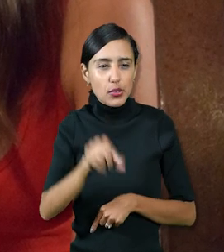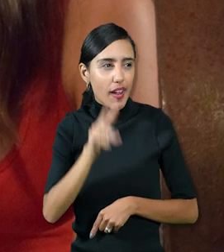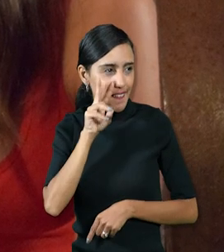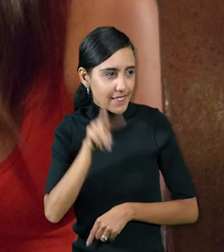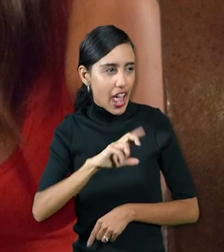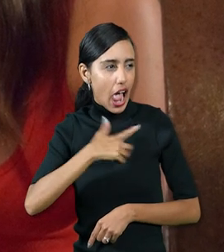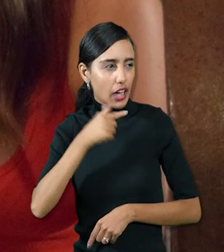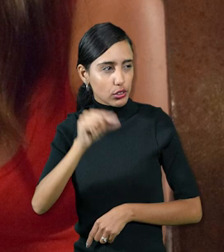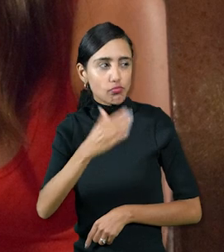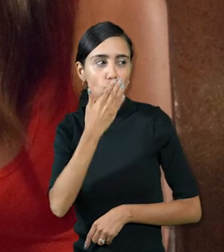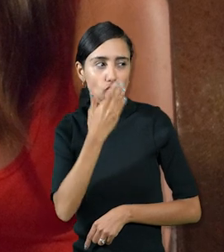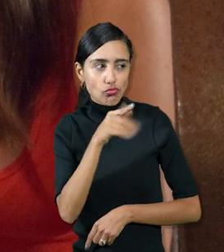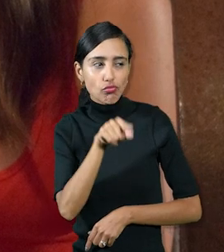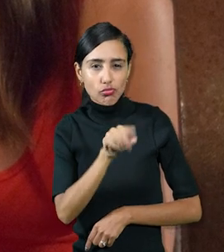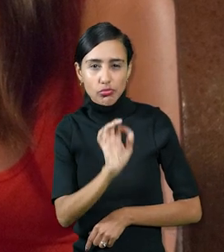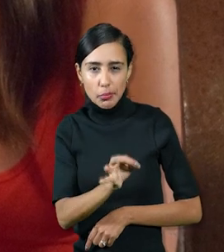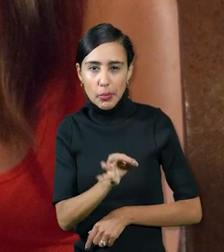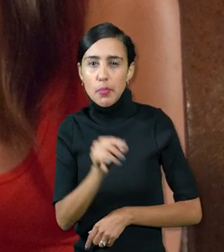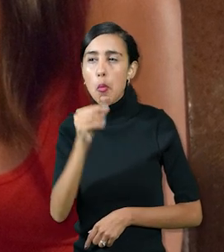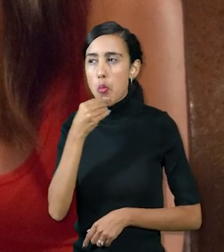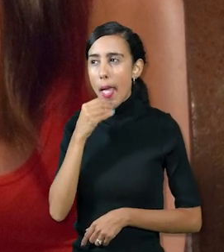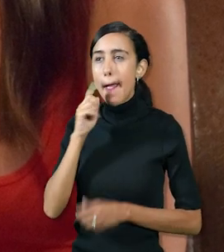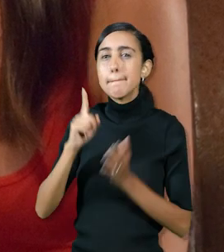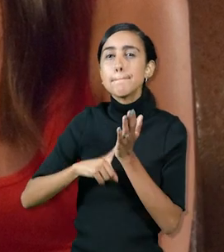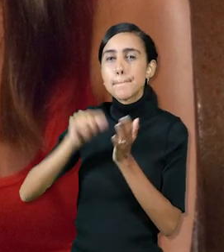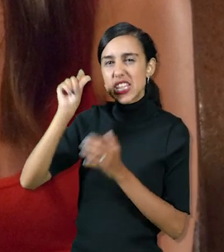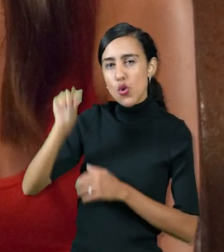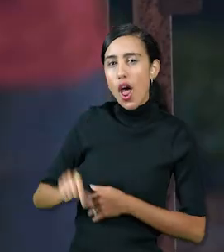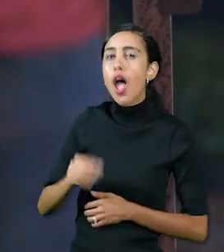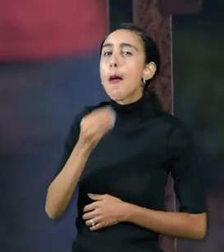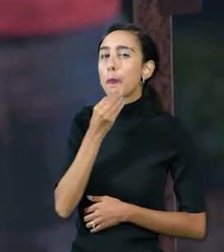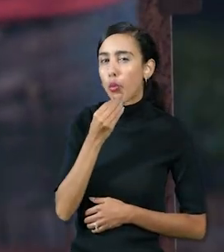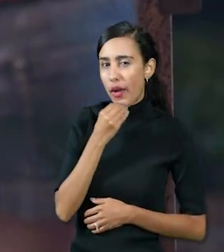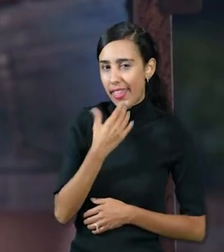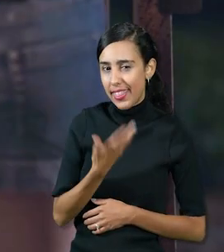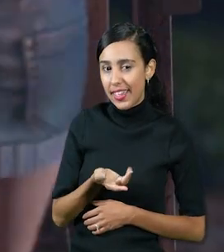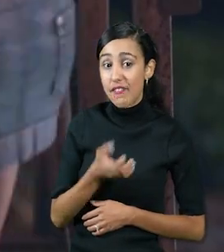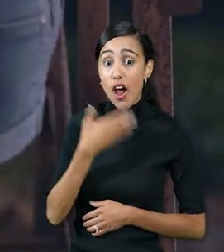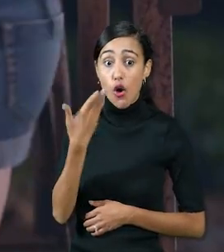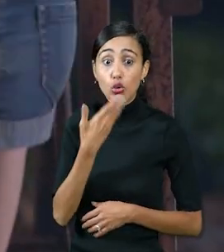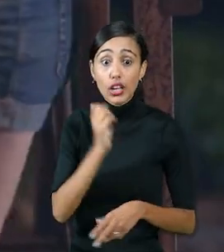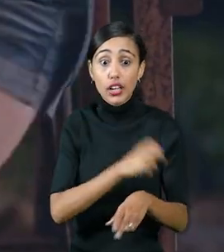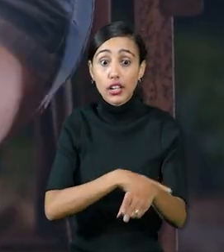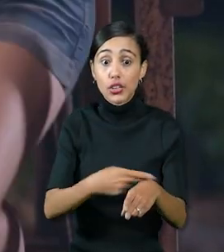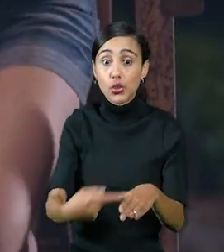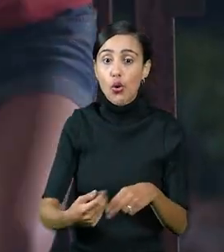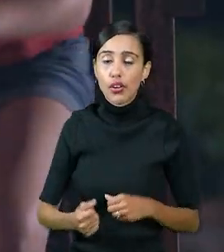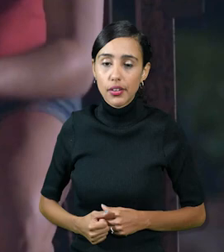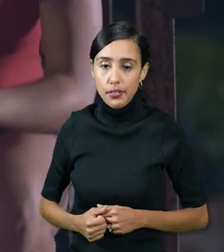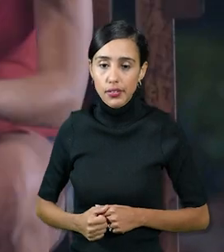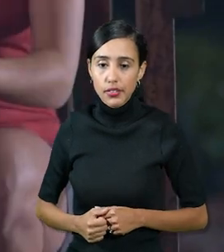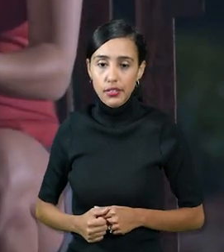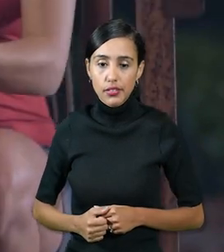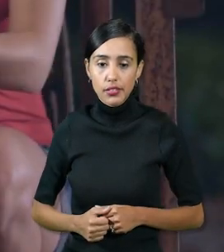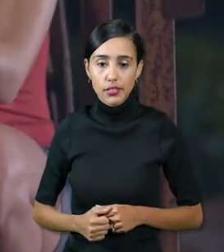la película y son los que van a contar tu historia. ¿Wyman? No.